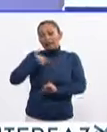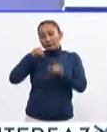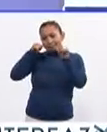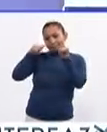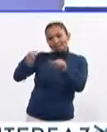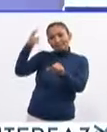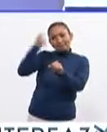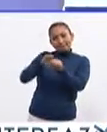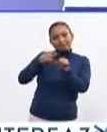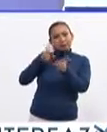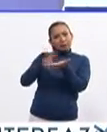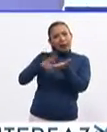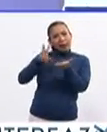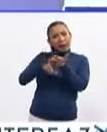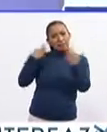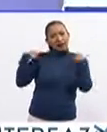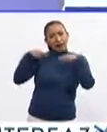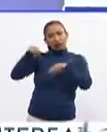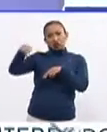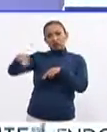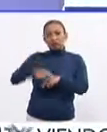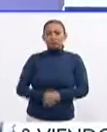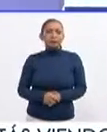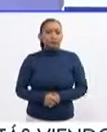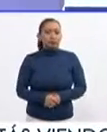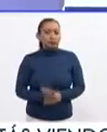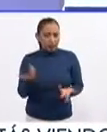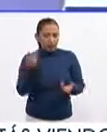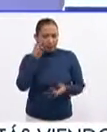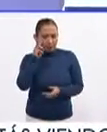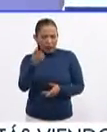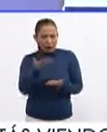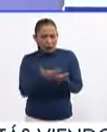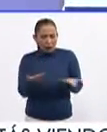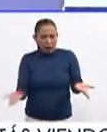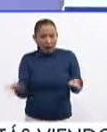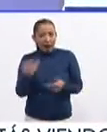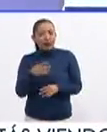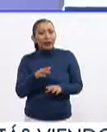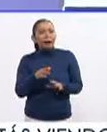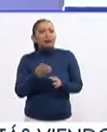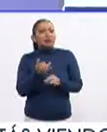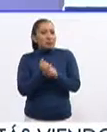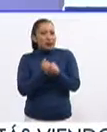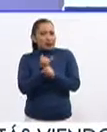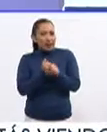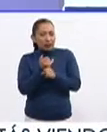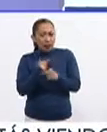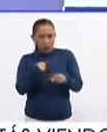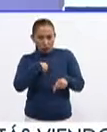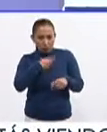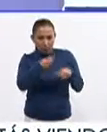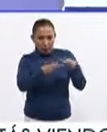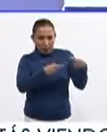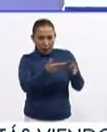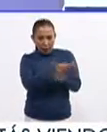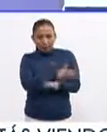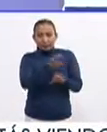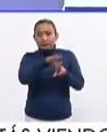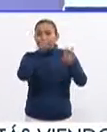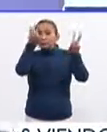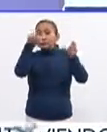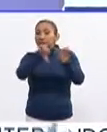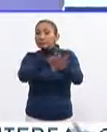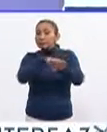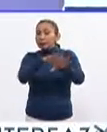el centro y darle su valor al magisterio nacional. Si les parece bien, vamos a ver este trabajo que he preparado en torno a